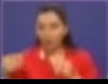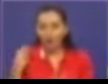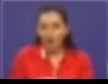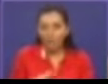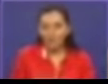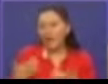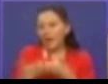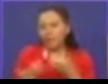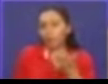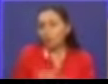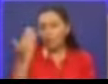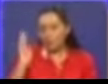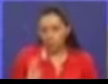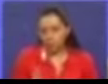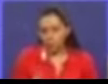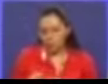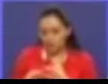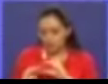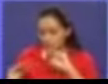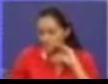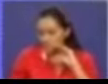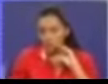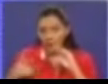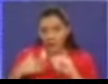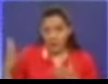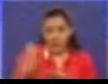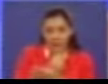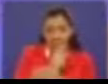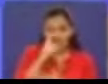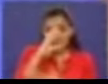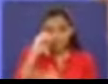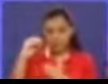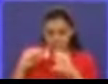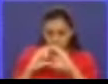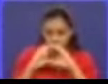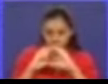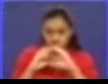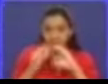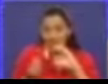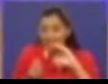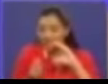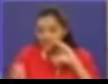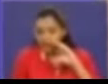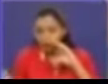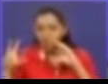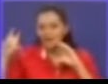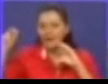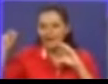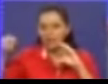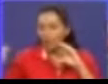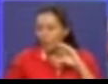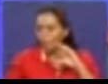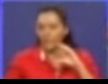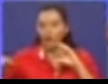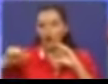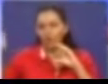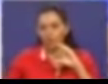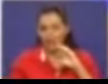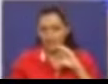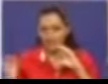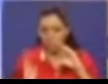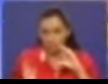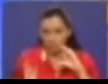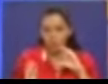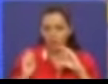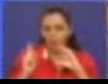empresa ganó 70, no, ganó 100, pero de esos 100 invirtió 30. En el caso de contabilidad pública, a